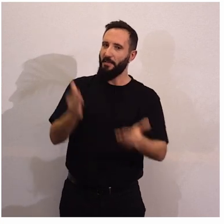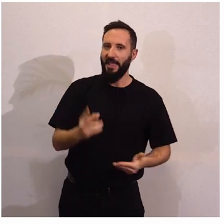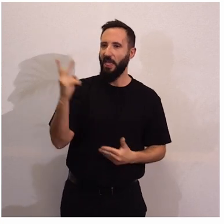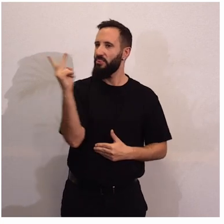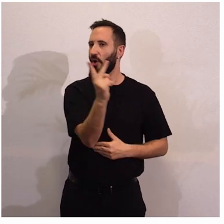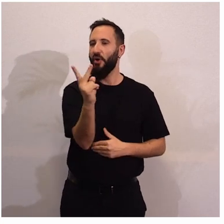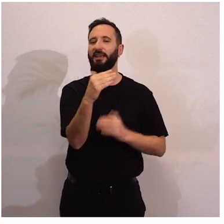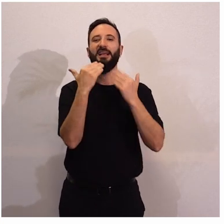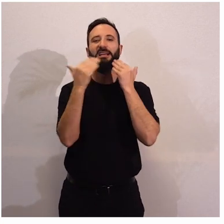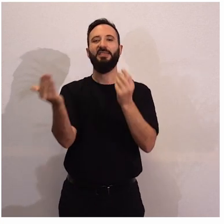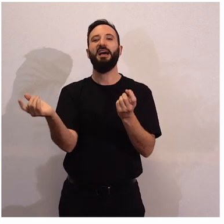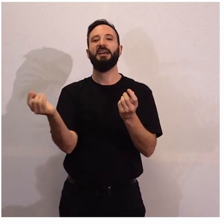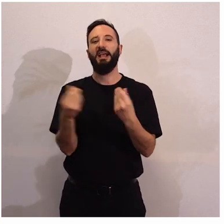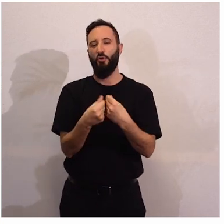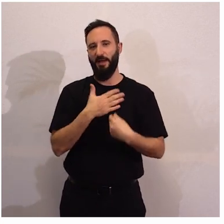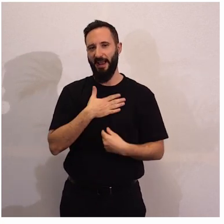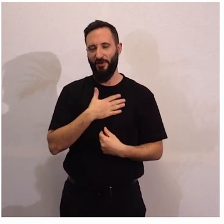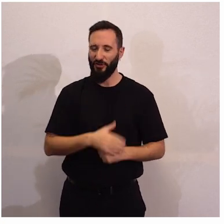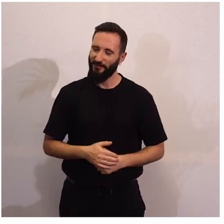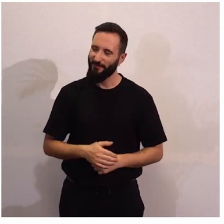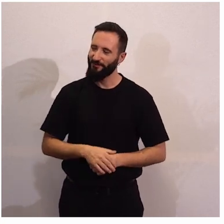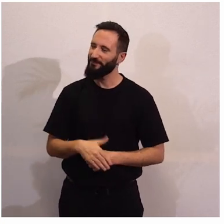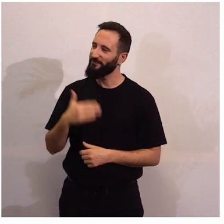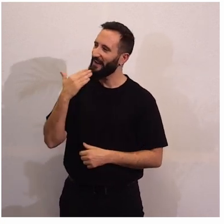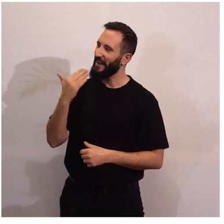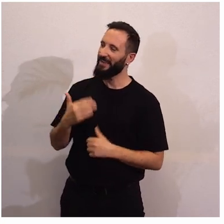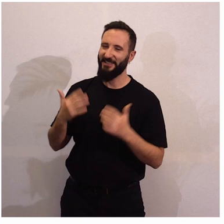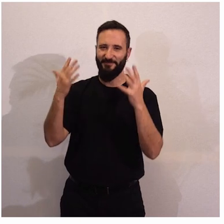muchas gracias por acompañarnos. Muchas gracias.